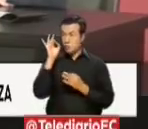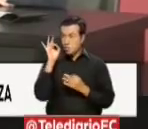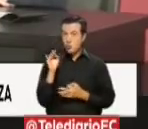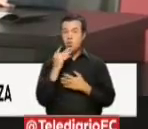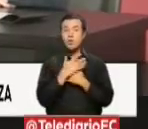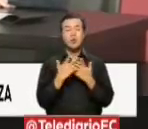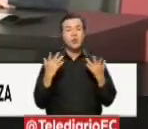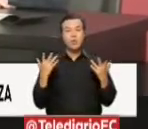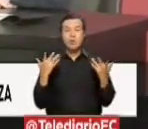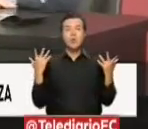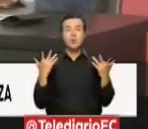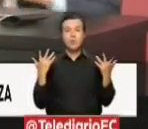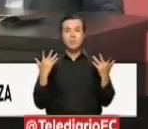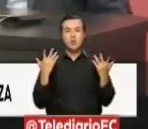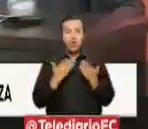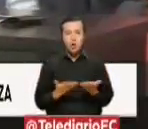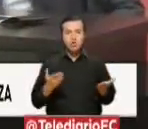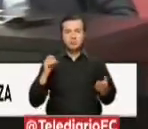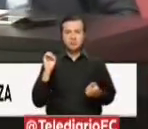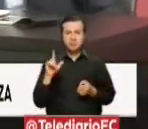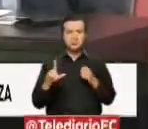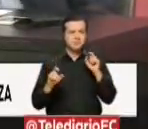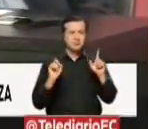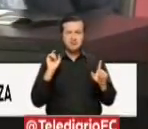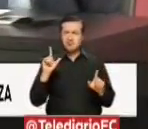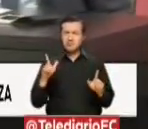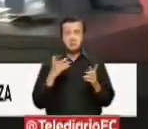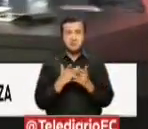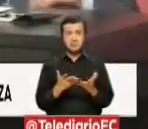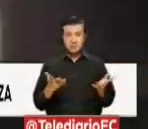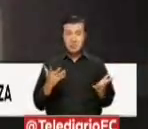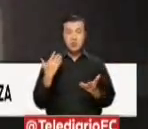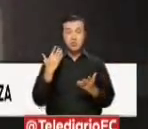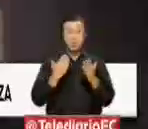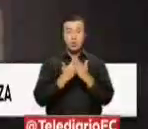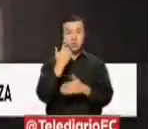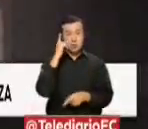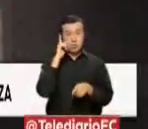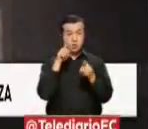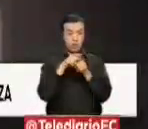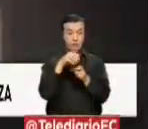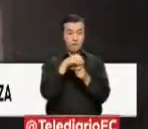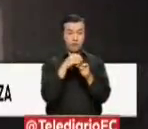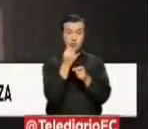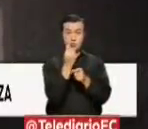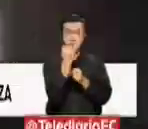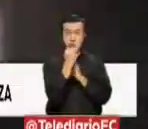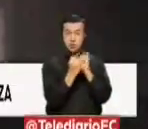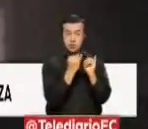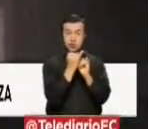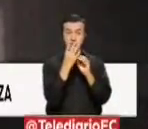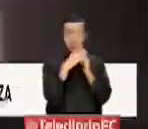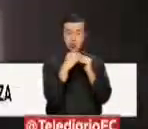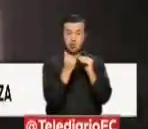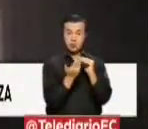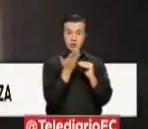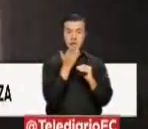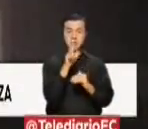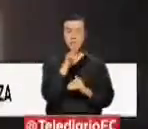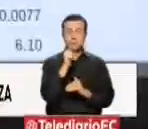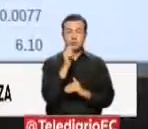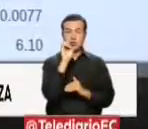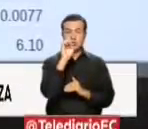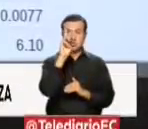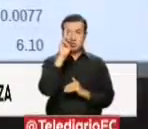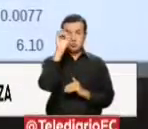una aceleración de la inflación. Esto mientras que, tras un nuevo acuerdo con el Fondo Monetario Internacional, el dólar subía un